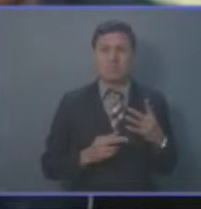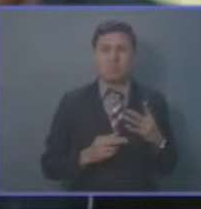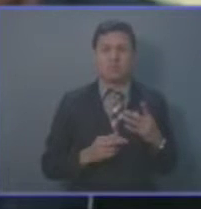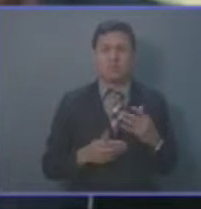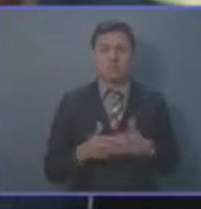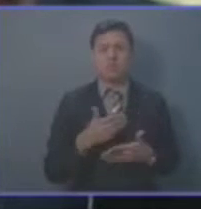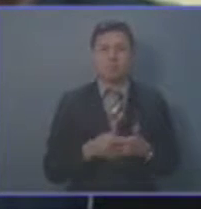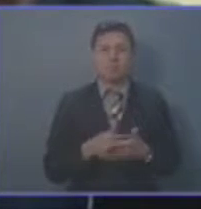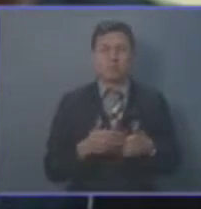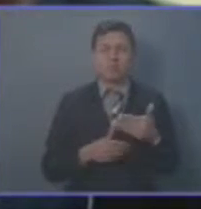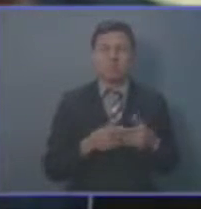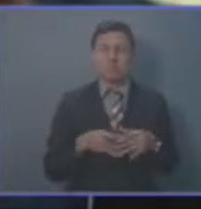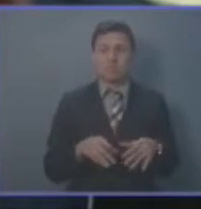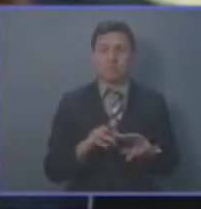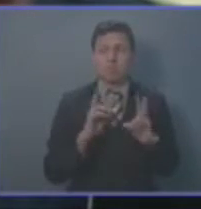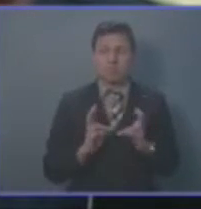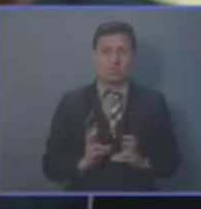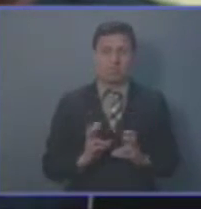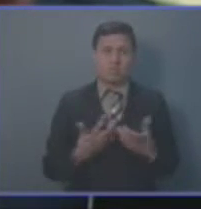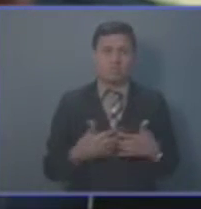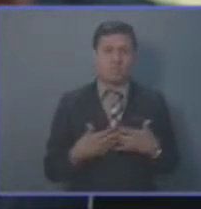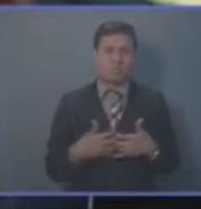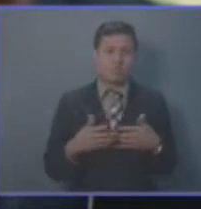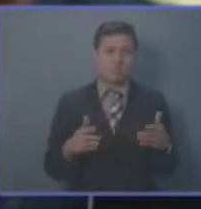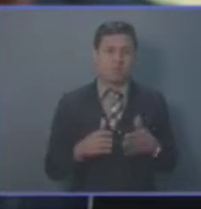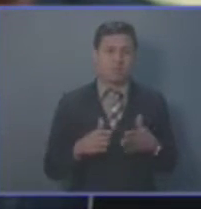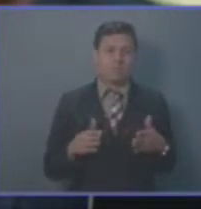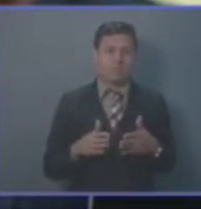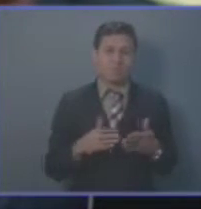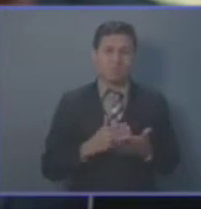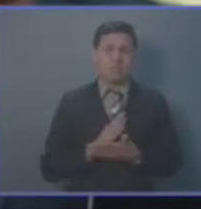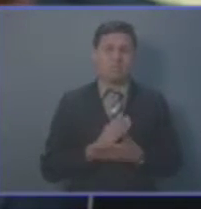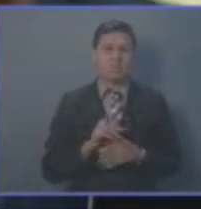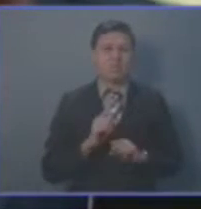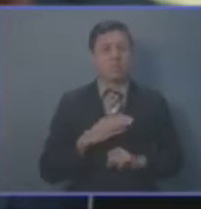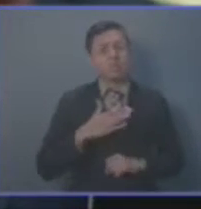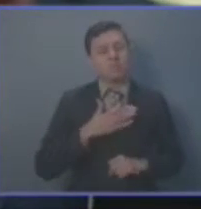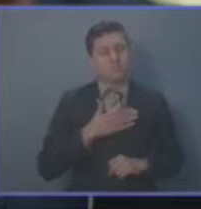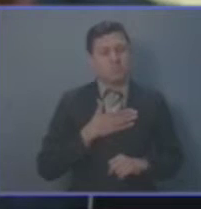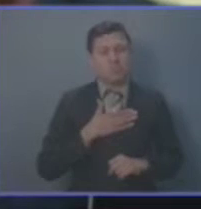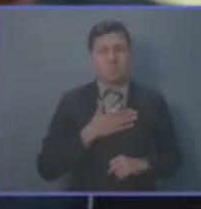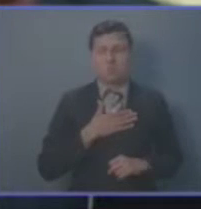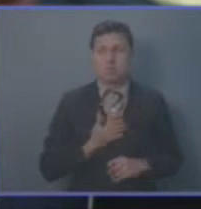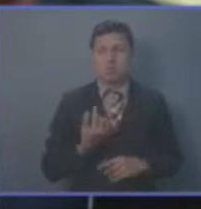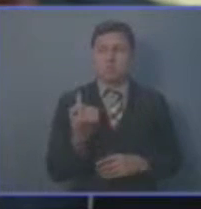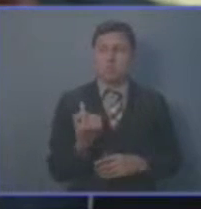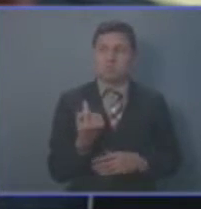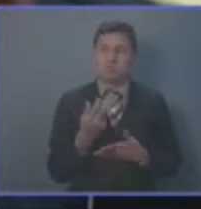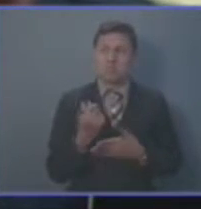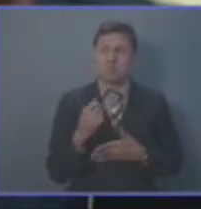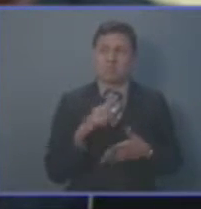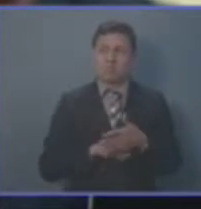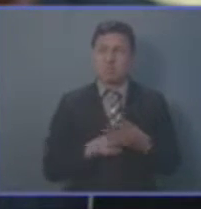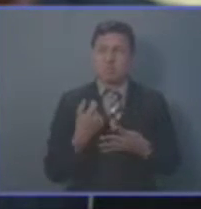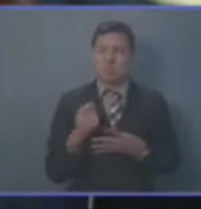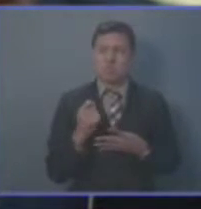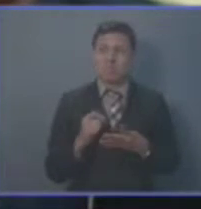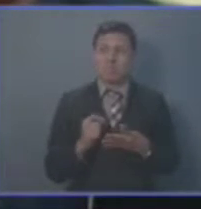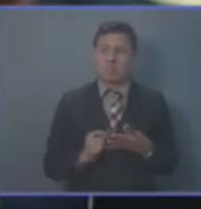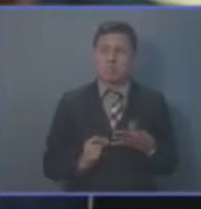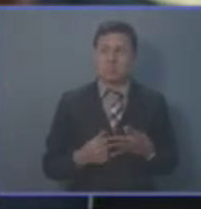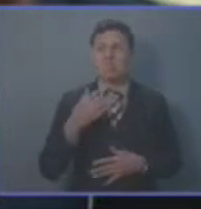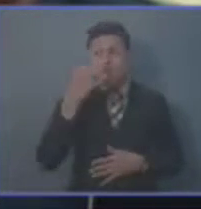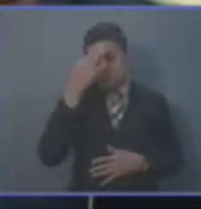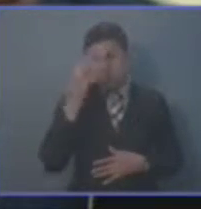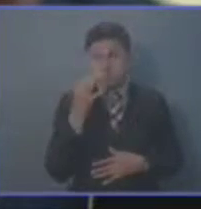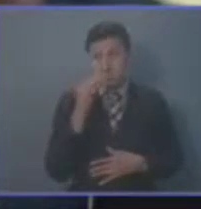han tenido las pequeñas y las medianas empresas de tener un auditor fiscal. Creo